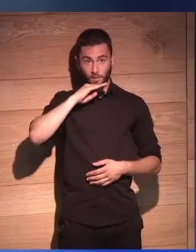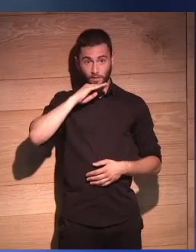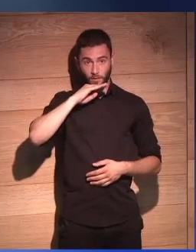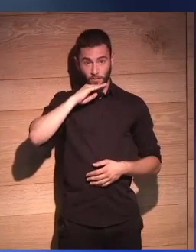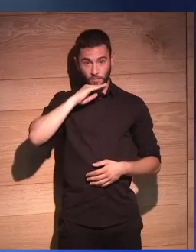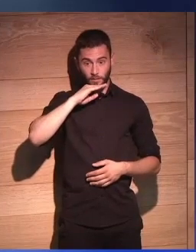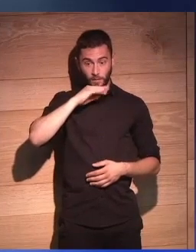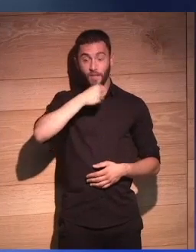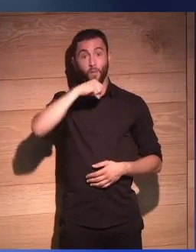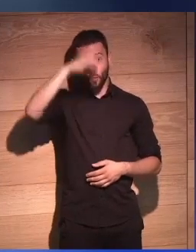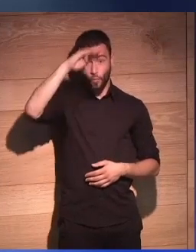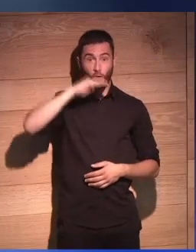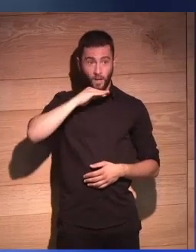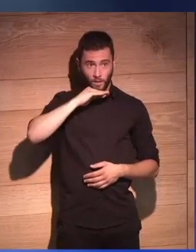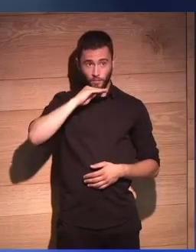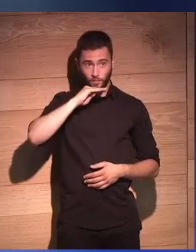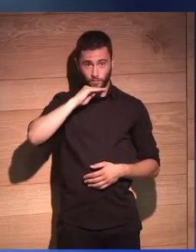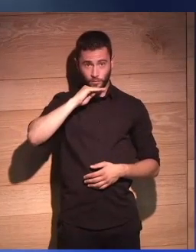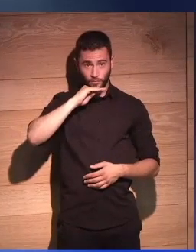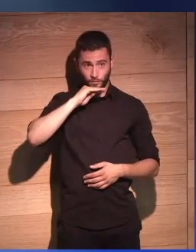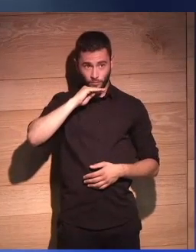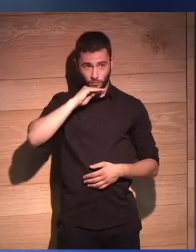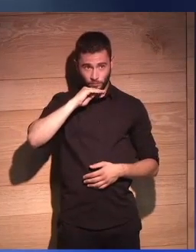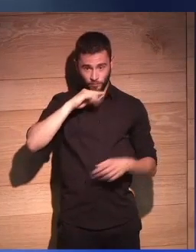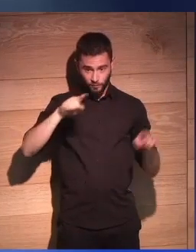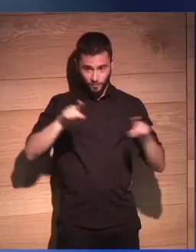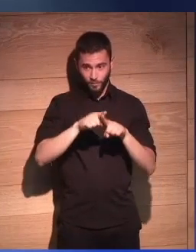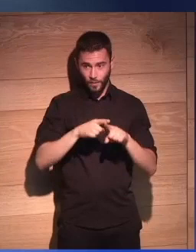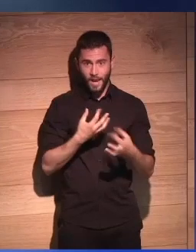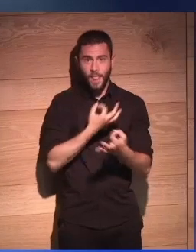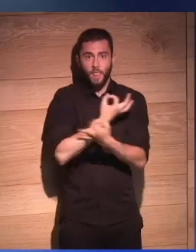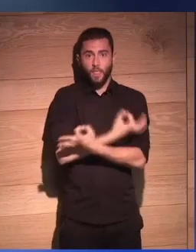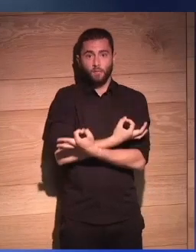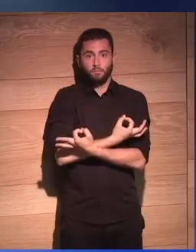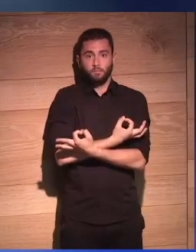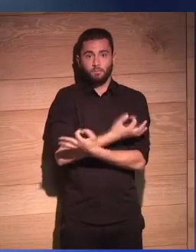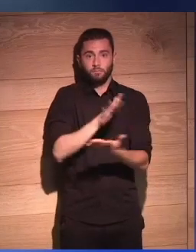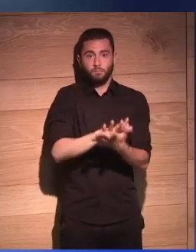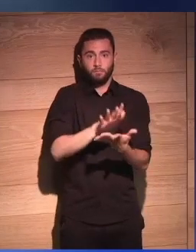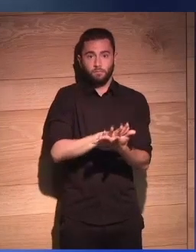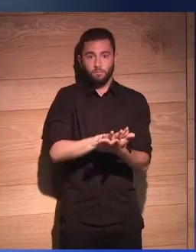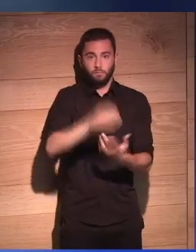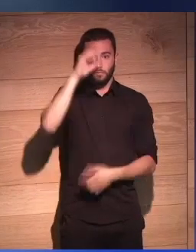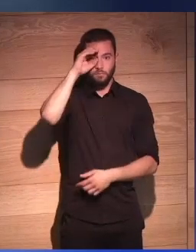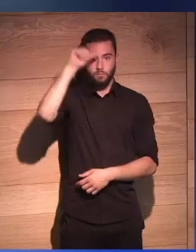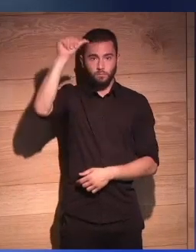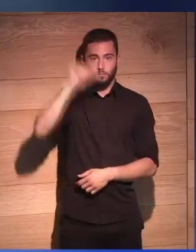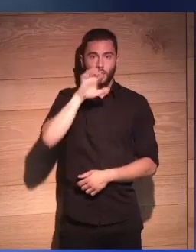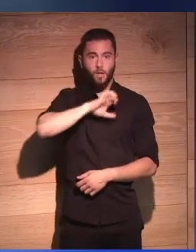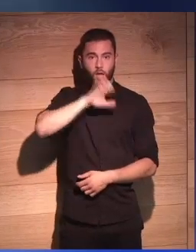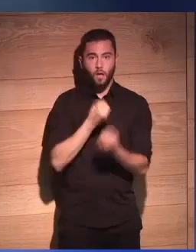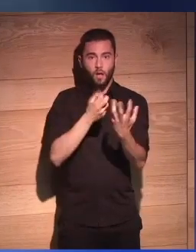abuelo, es la encarnación del zen, ¿no? Es capaz de quedarse escuchando anécdotas